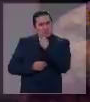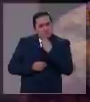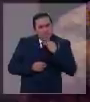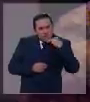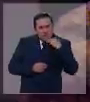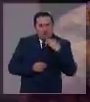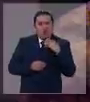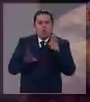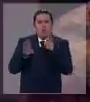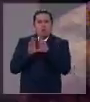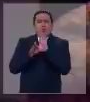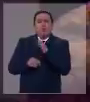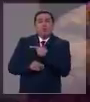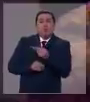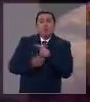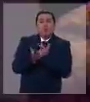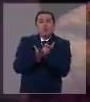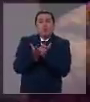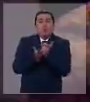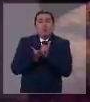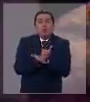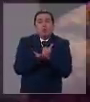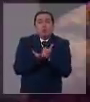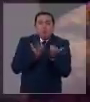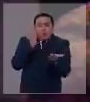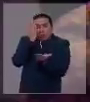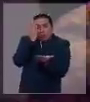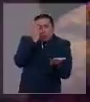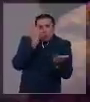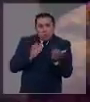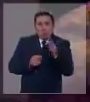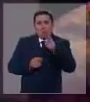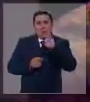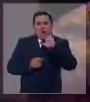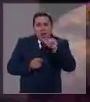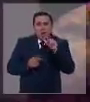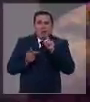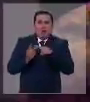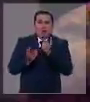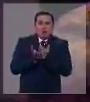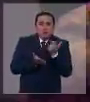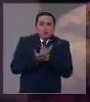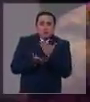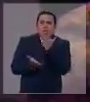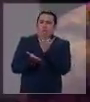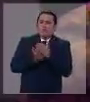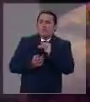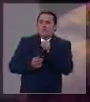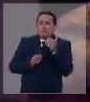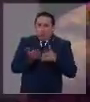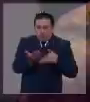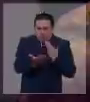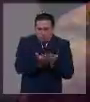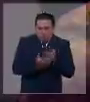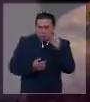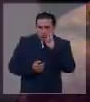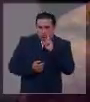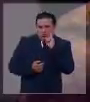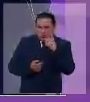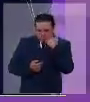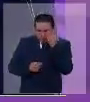¿verdad? Pero no hay una propuesta integral para la igualdad. ¿Qué responde a esto que le dijeron de manera muy puntual,